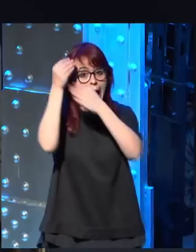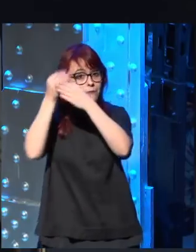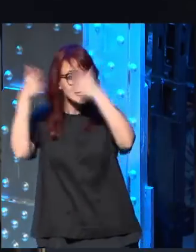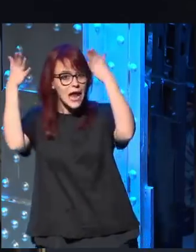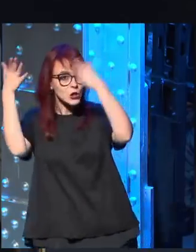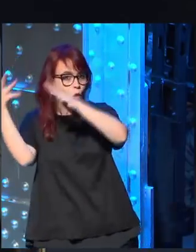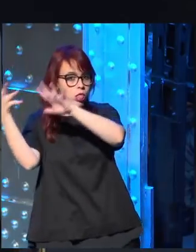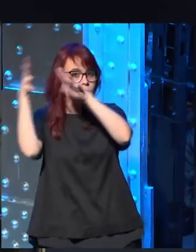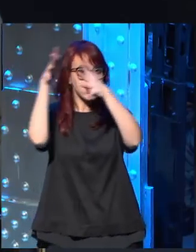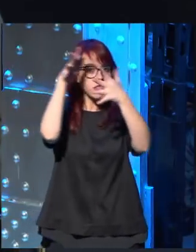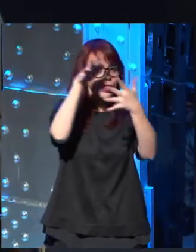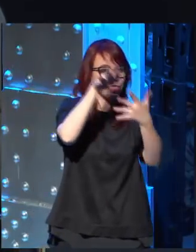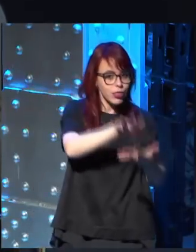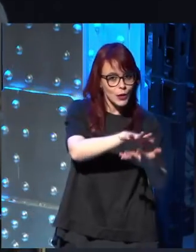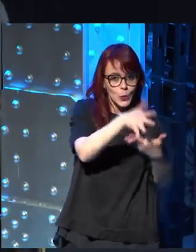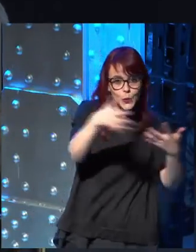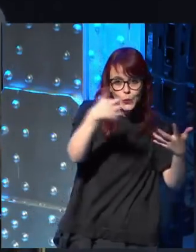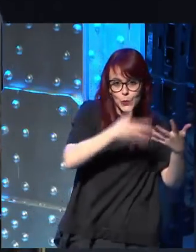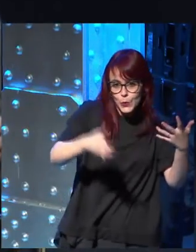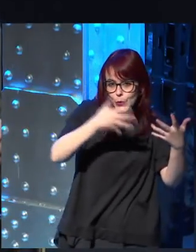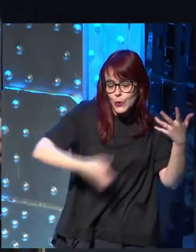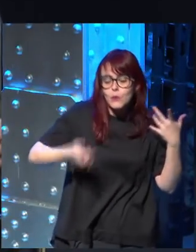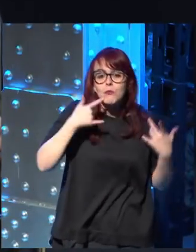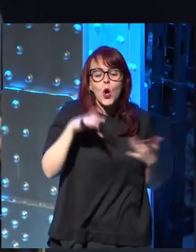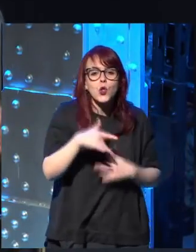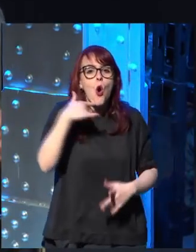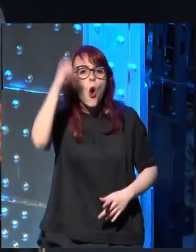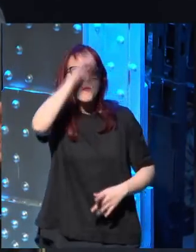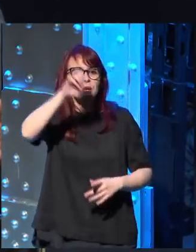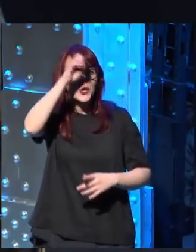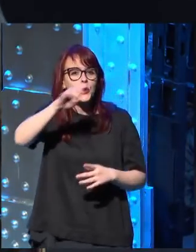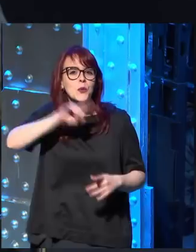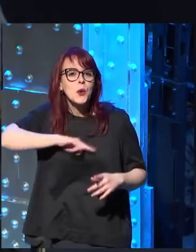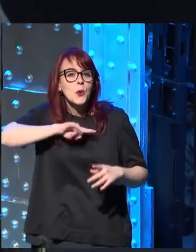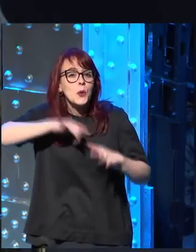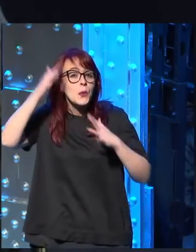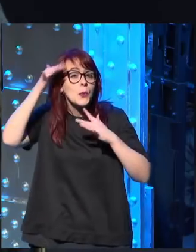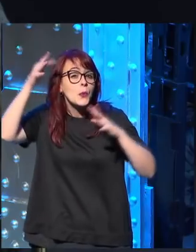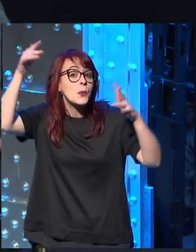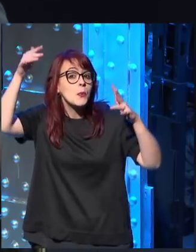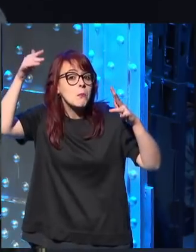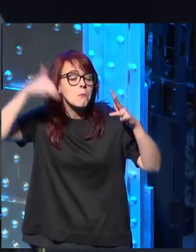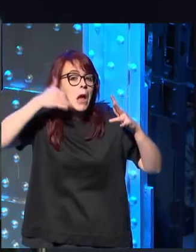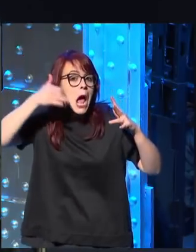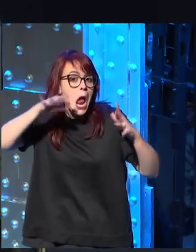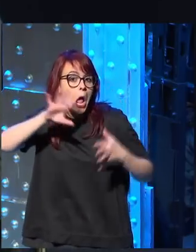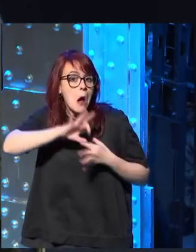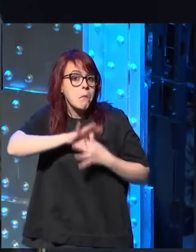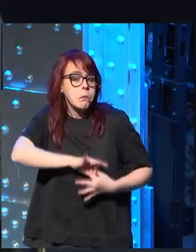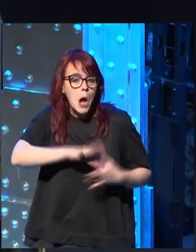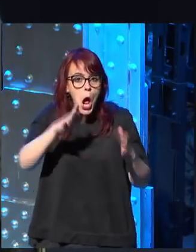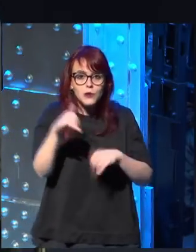de lo demasiado abstracto. Yo no tengo ninguna opinión existencial sobre nada. Yo no a mí lo que me gusta